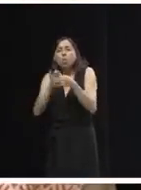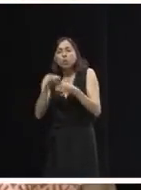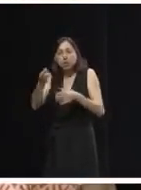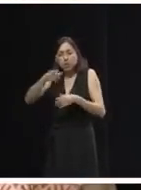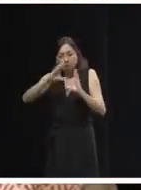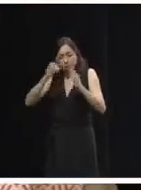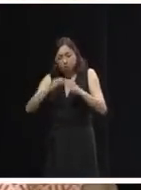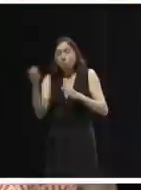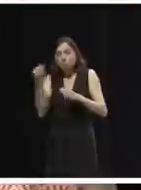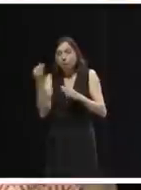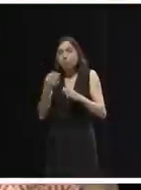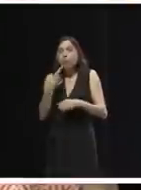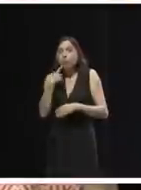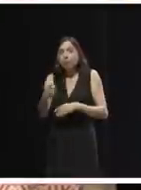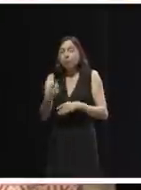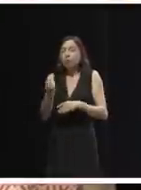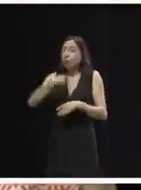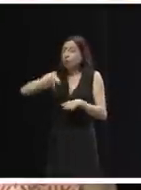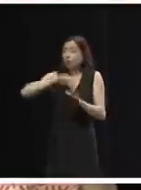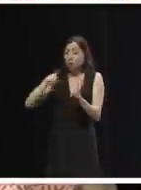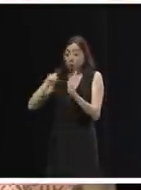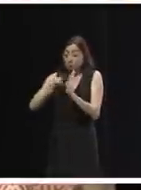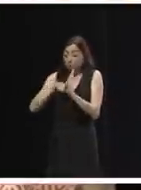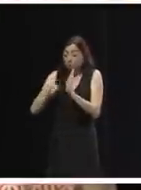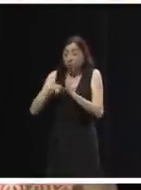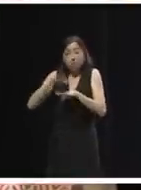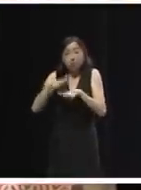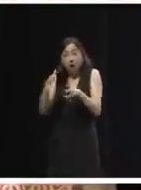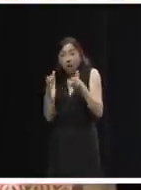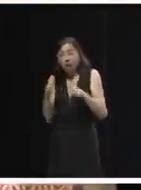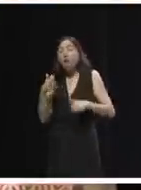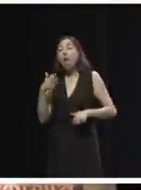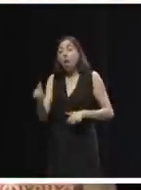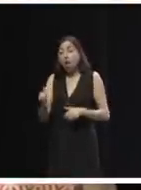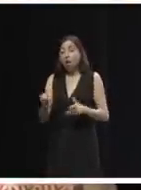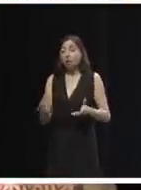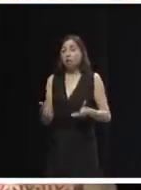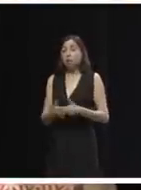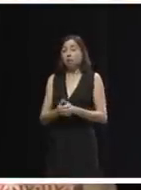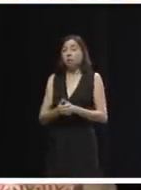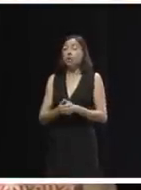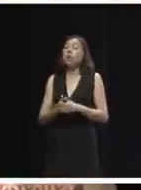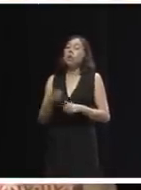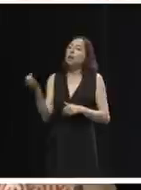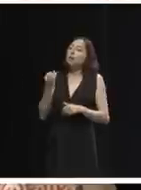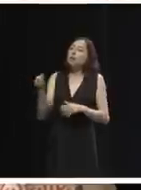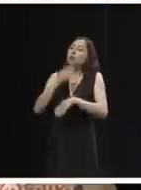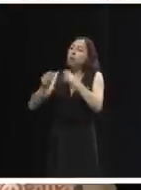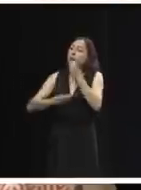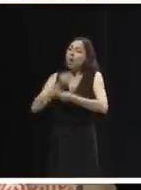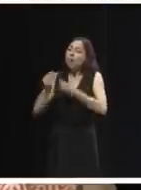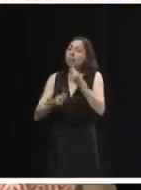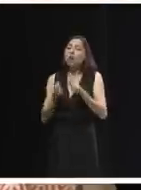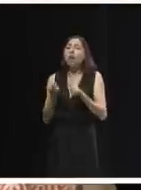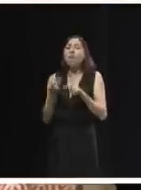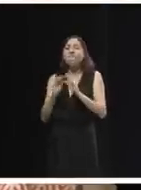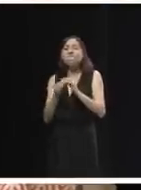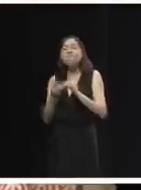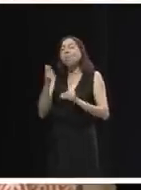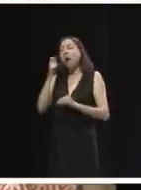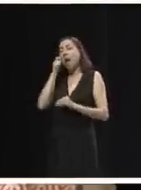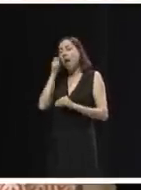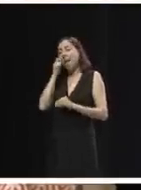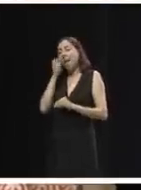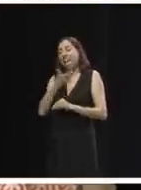si tenemos todas las condiciones para ganar. Y hay que hacerlo como un acto amoroso, por todos,